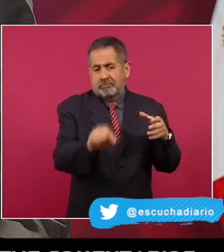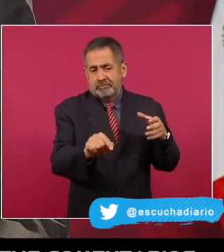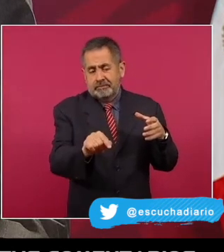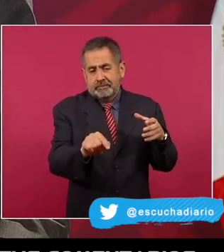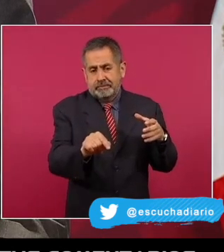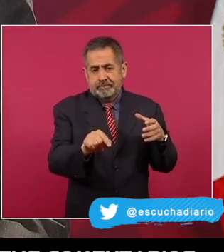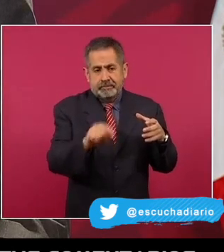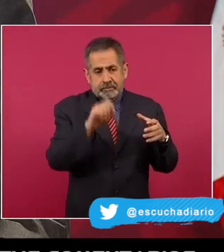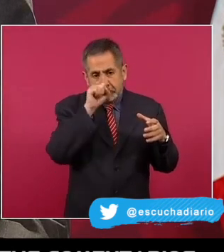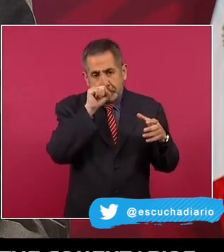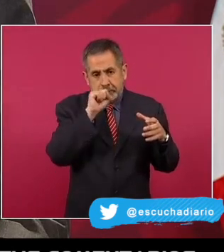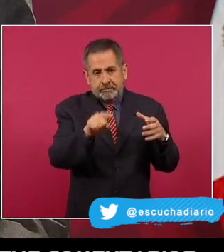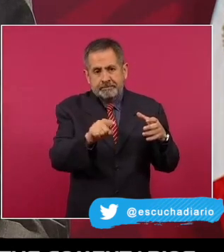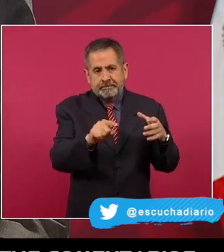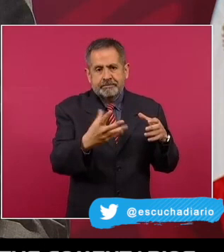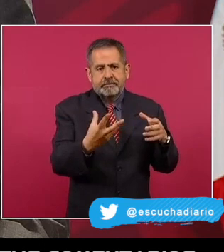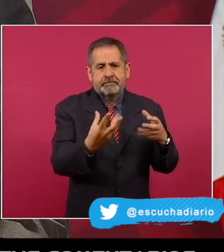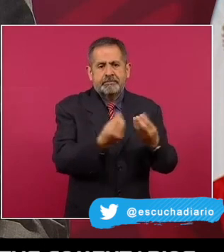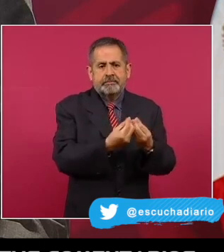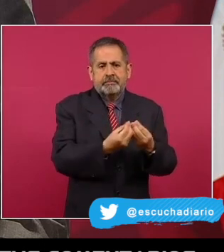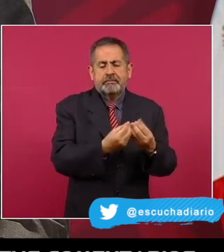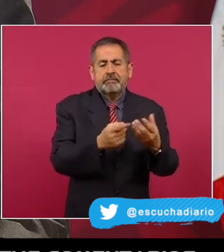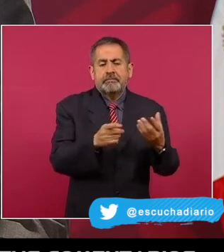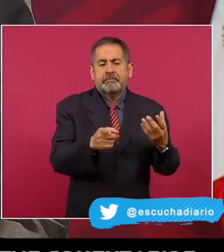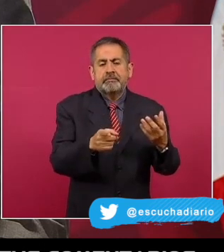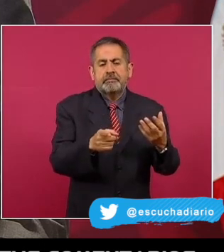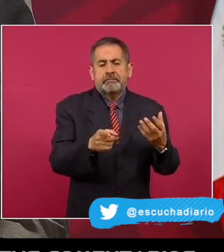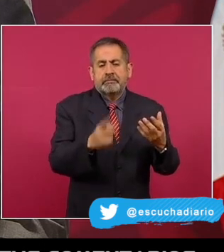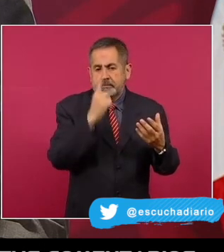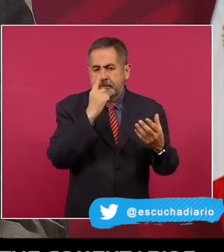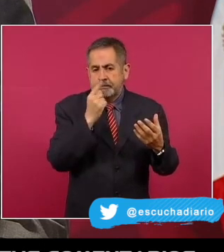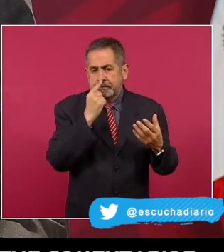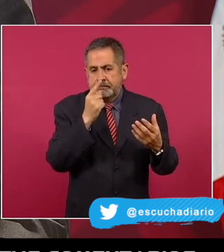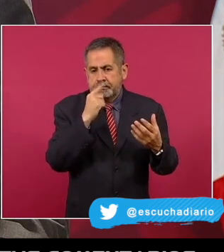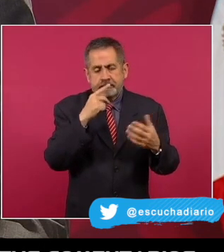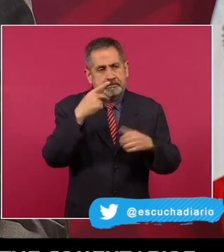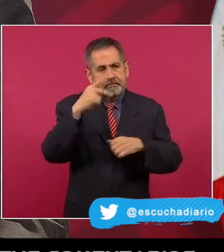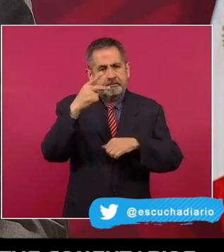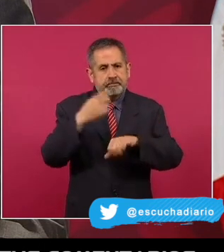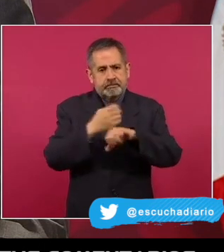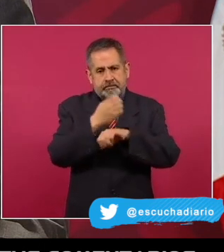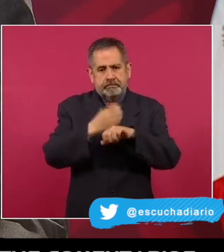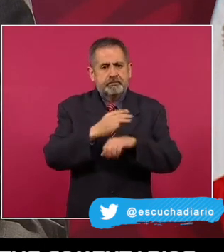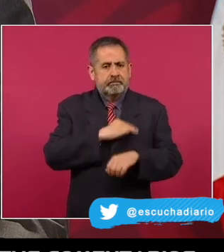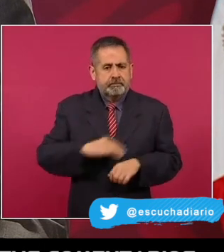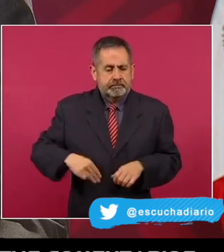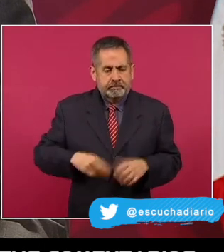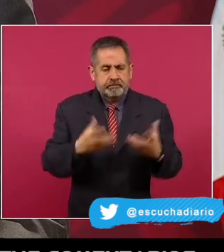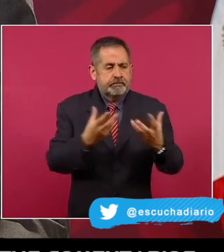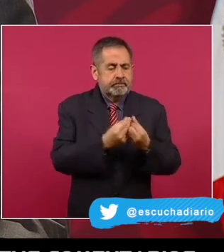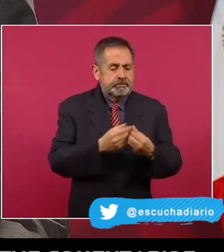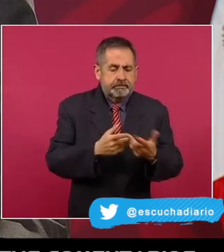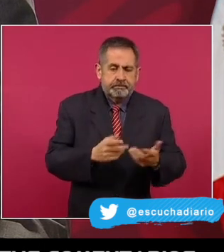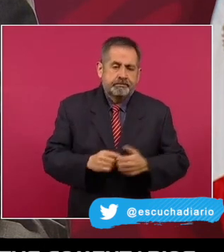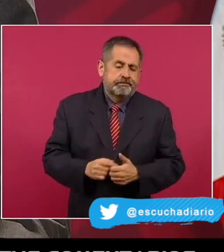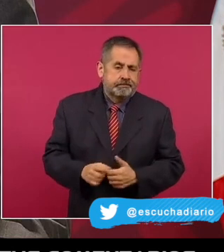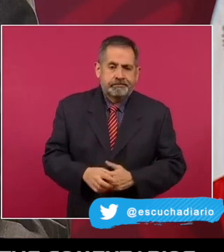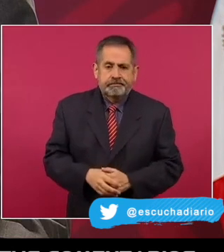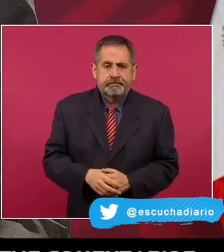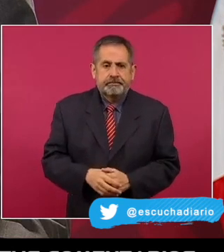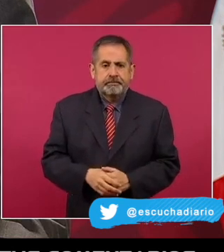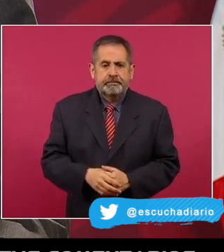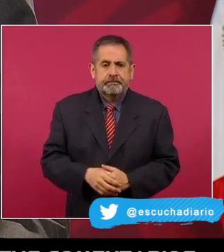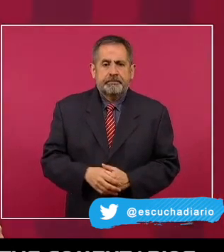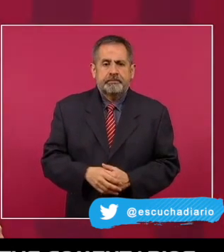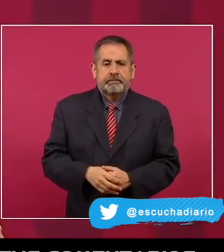por necesidad y no por gusto. Esto derriba la paradójica acción de los expresidentes estadounidenses de los últimos tiempos de